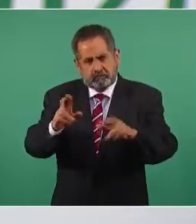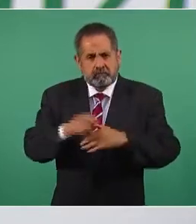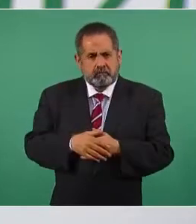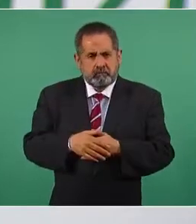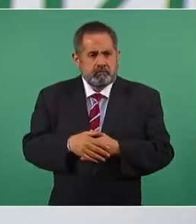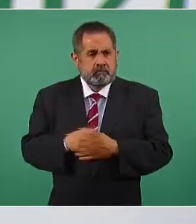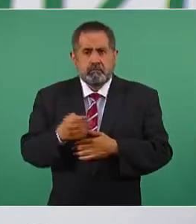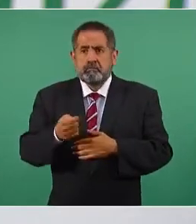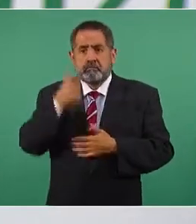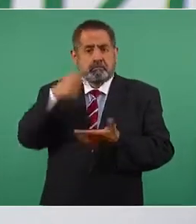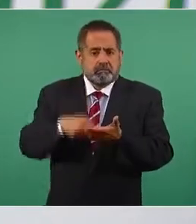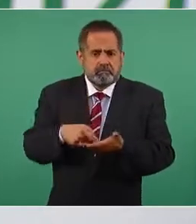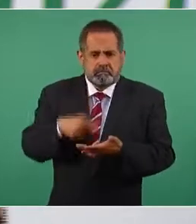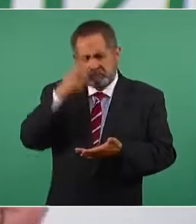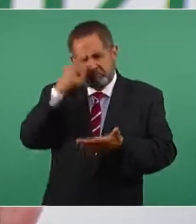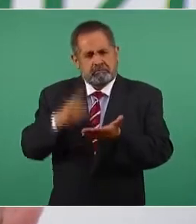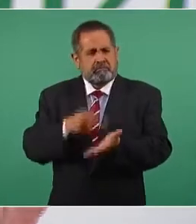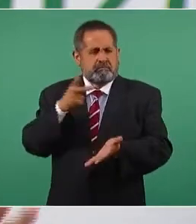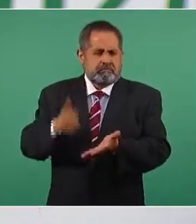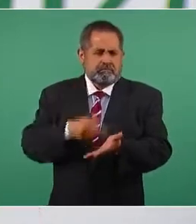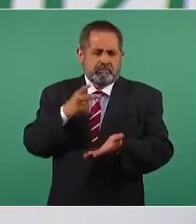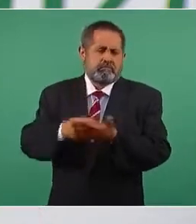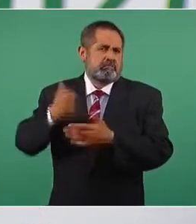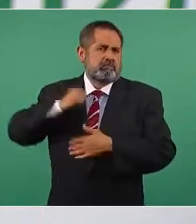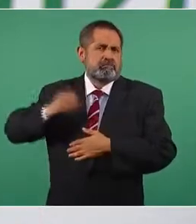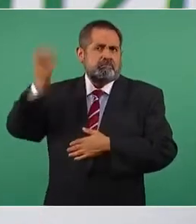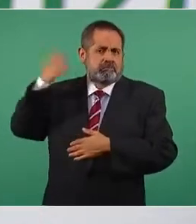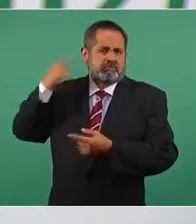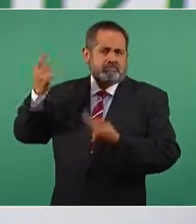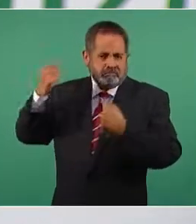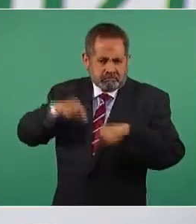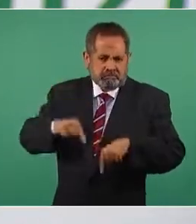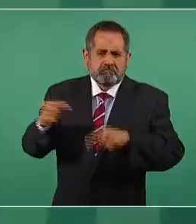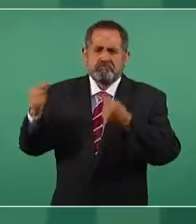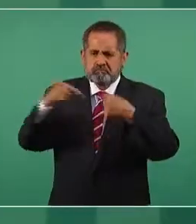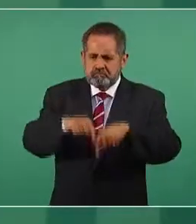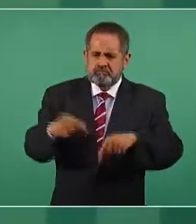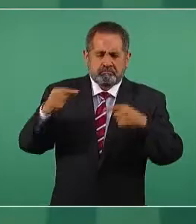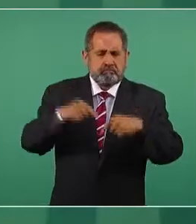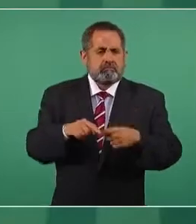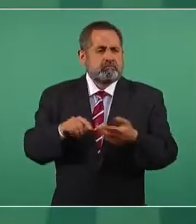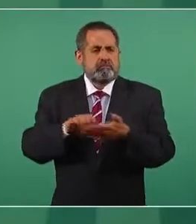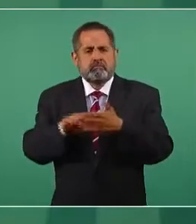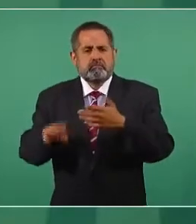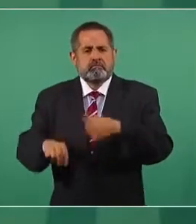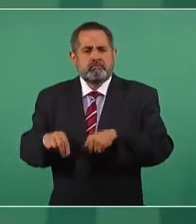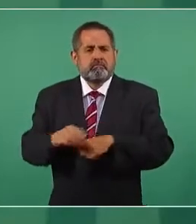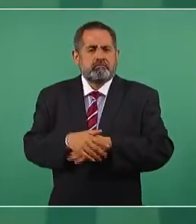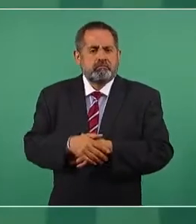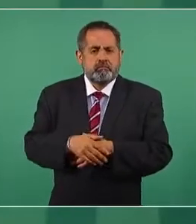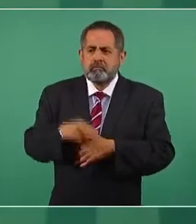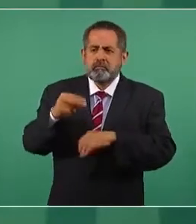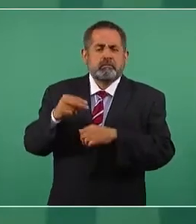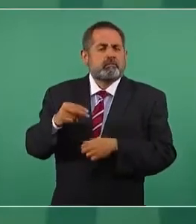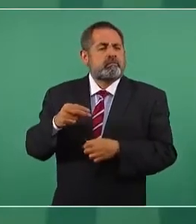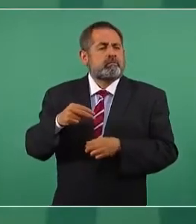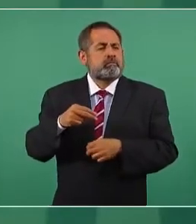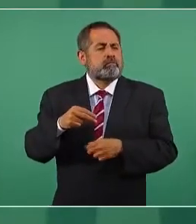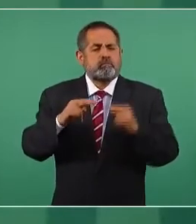es sede. México ha sido sede de muy diversas conversaciones. Estamos cerca de Noruega, tenemos muchas afinidades con Noruega.